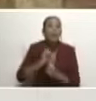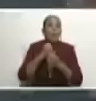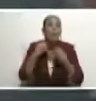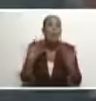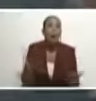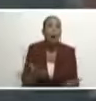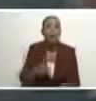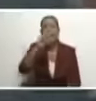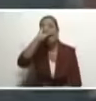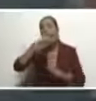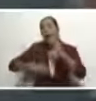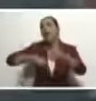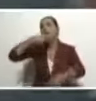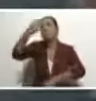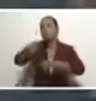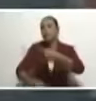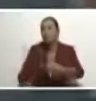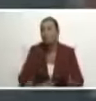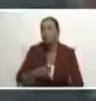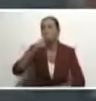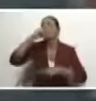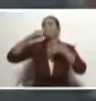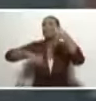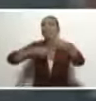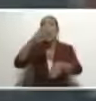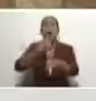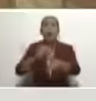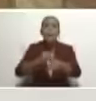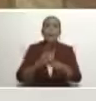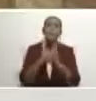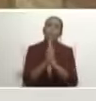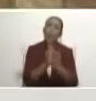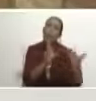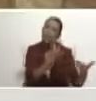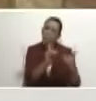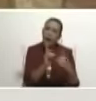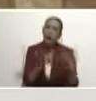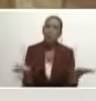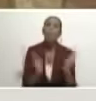cuántas veces he llamado yo al diálogo.